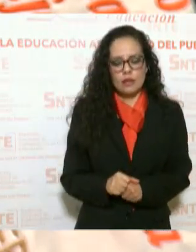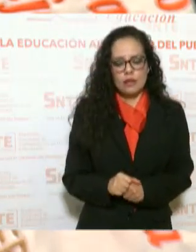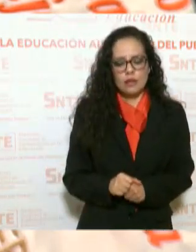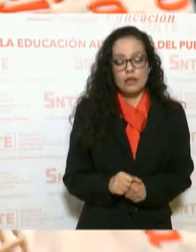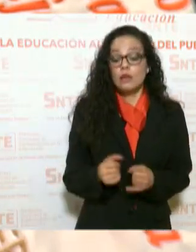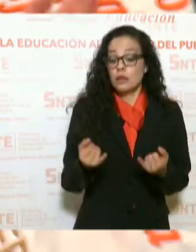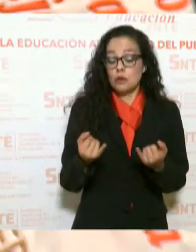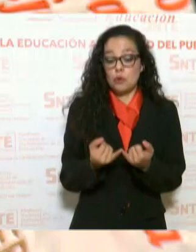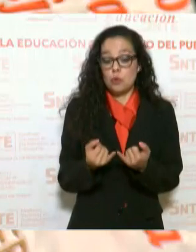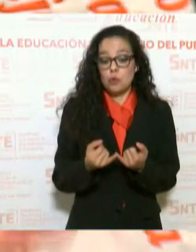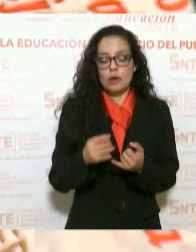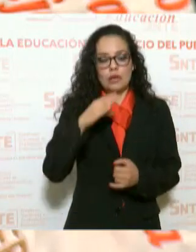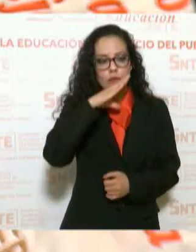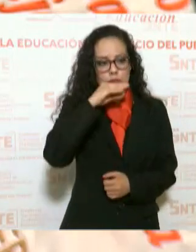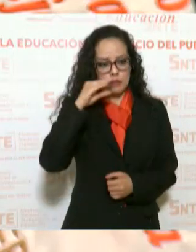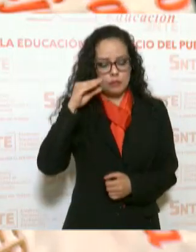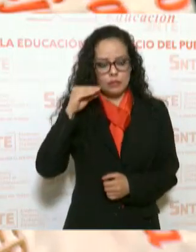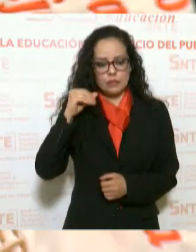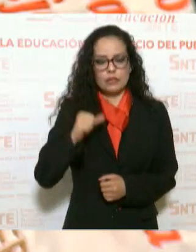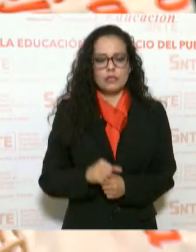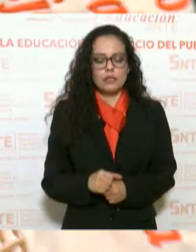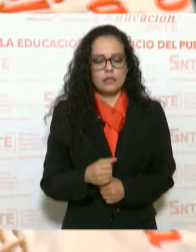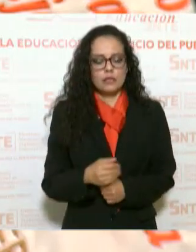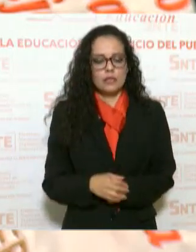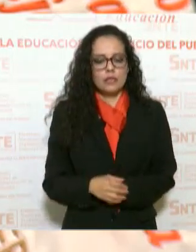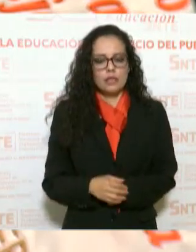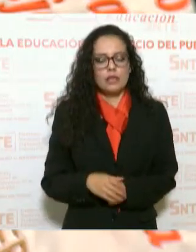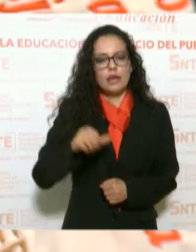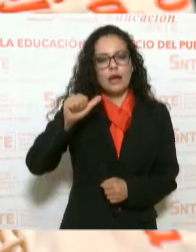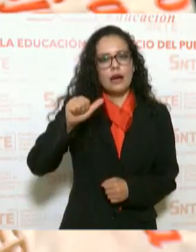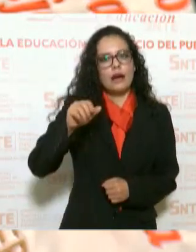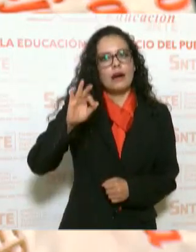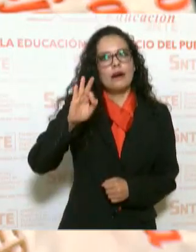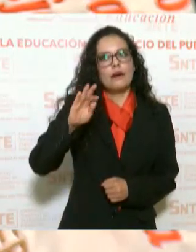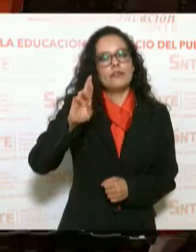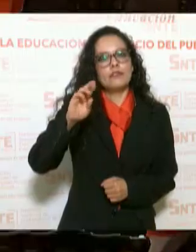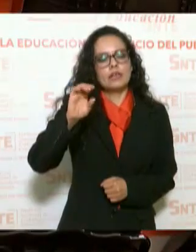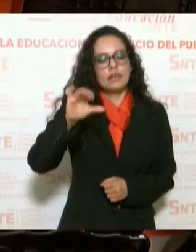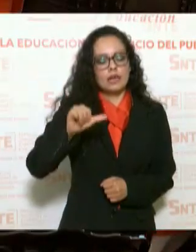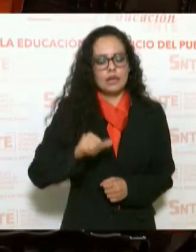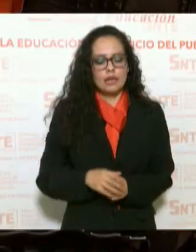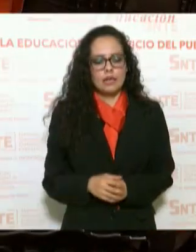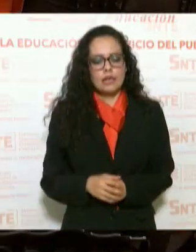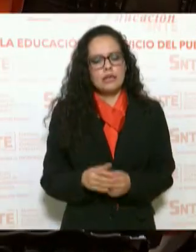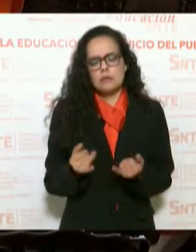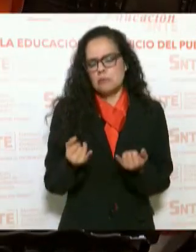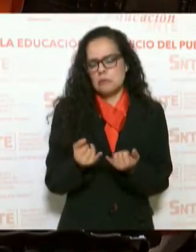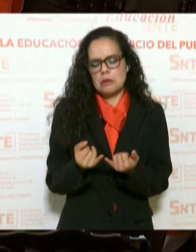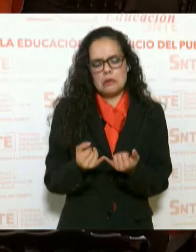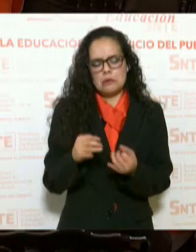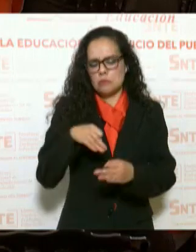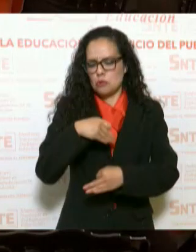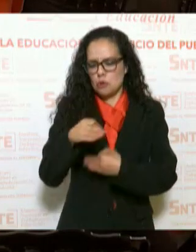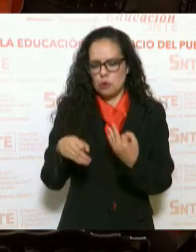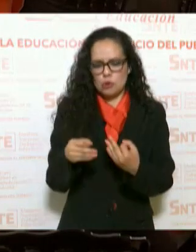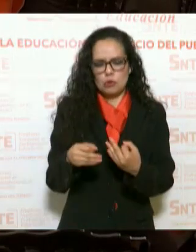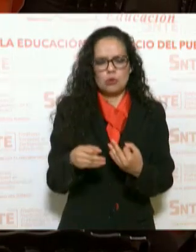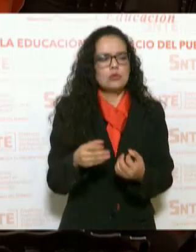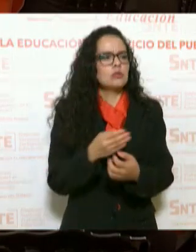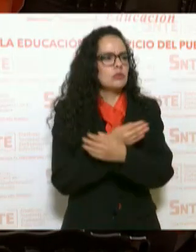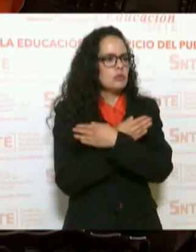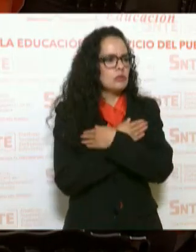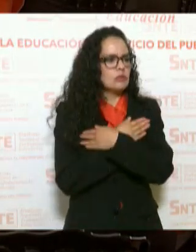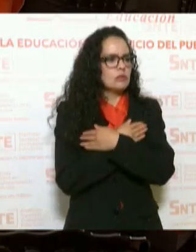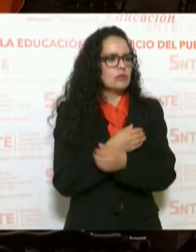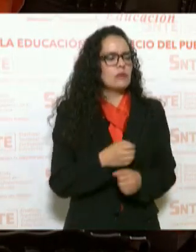África, Magwina Magleke, y claro, todos nuestros estimados dignatarios que se encuentran aquí,